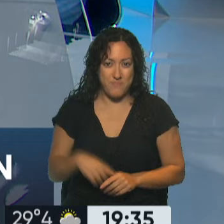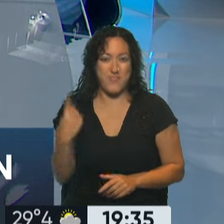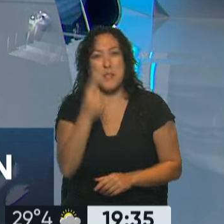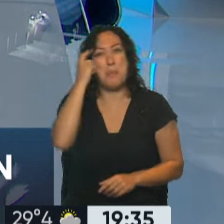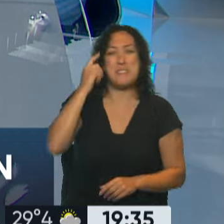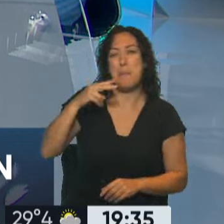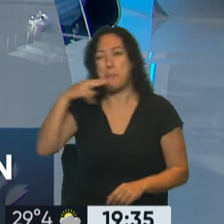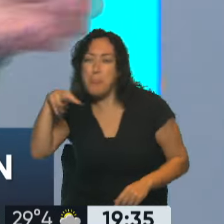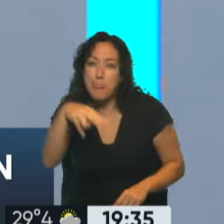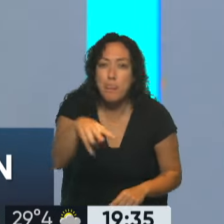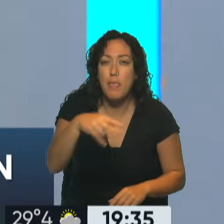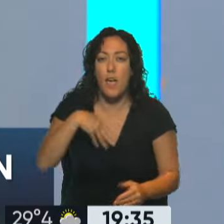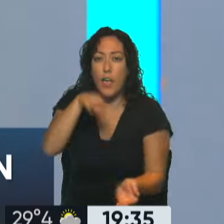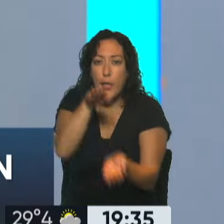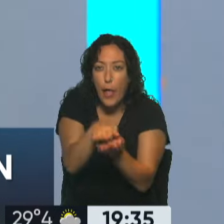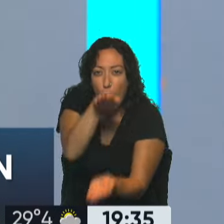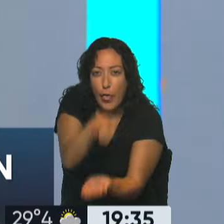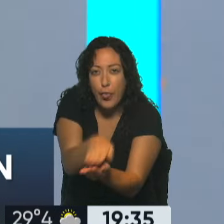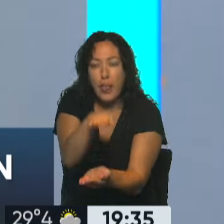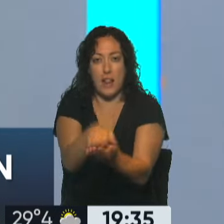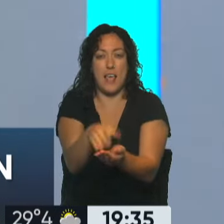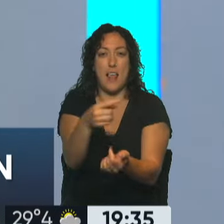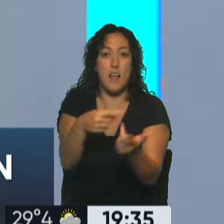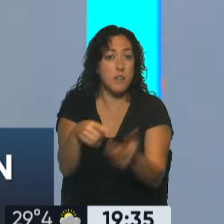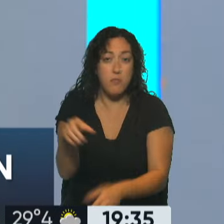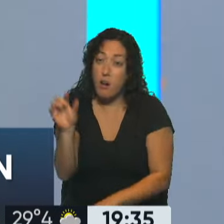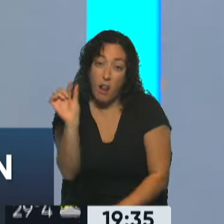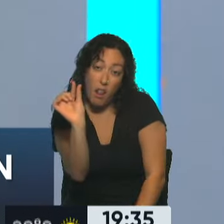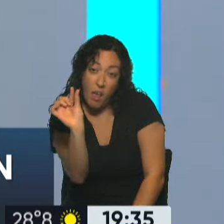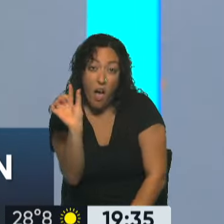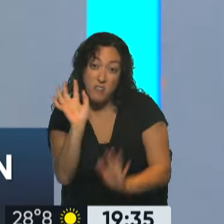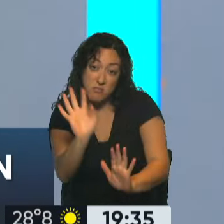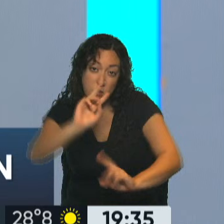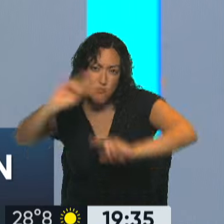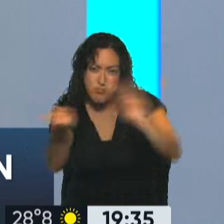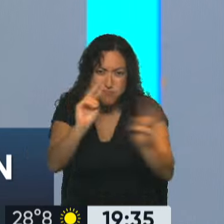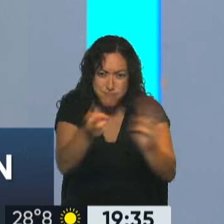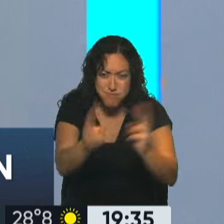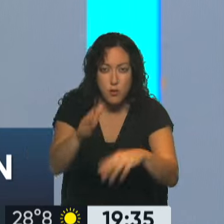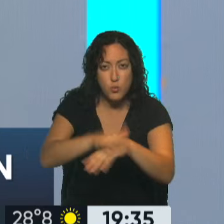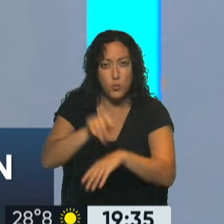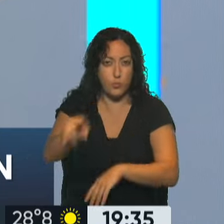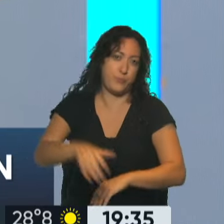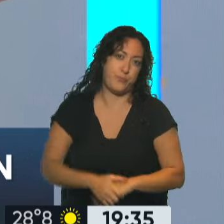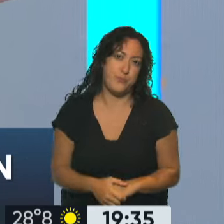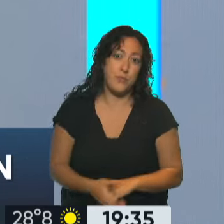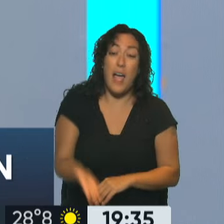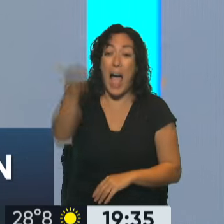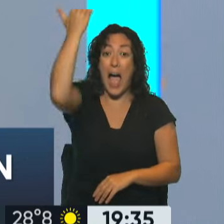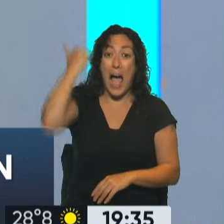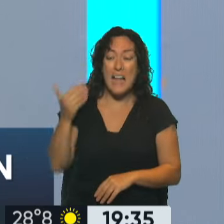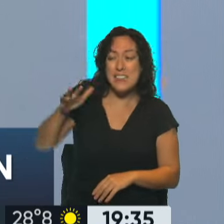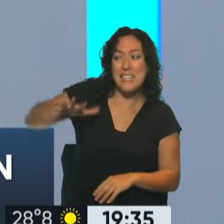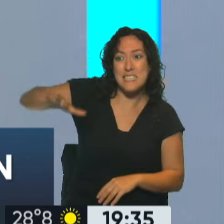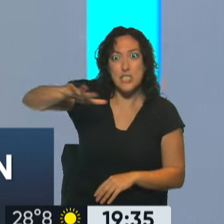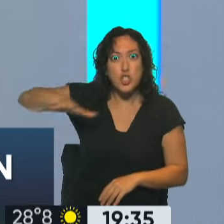serpiente los cocodrilos no no no este chiquitito como digo yo antes estaban remitidos a una zona pero